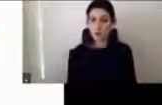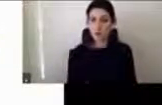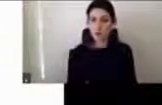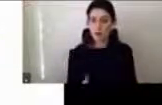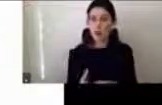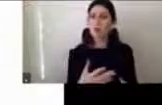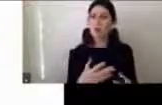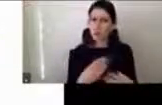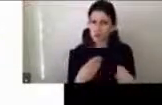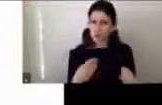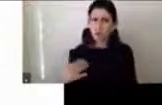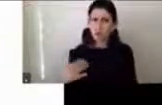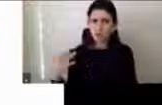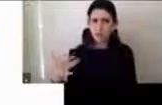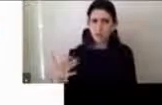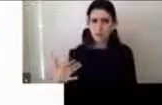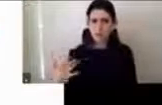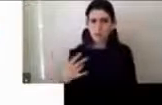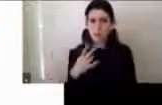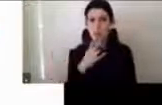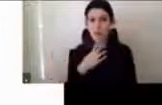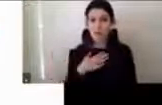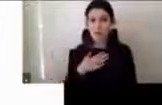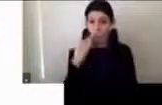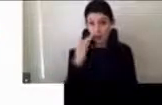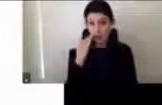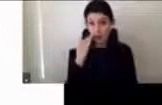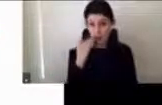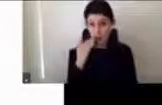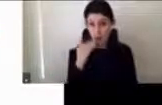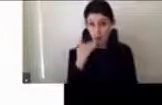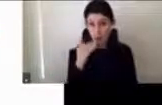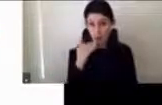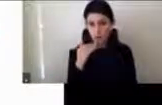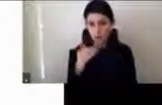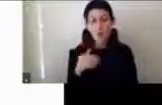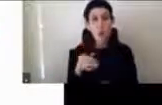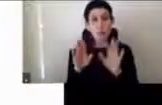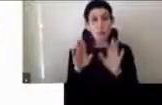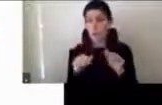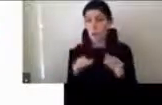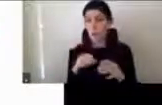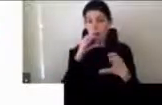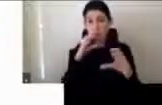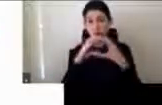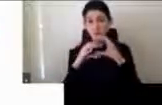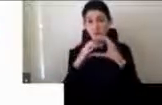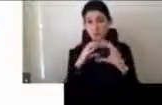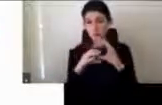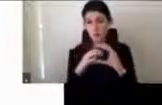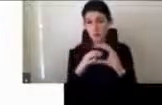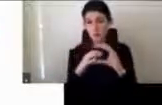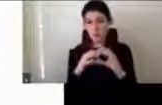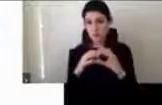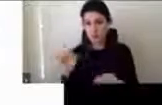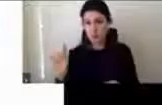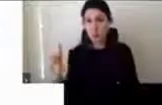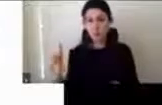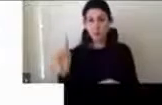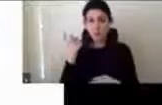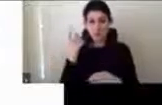muy importante en la vida del niño. Lo mismo ocurre con la comunicación. Primero una